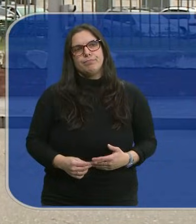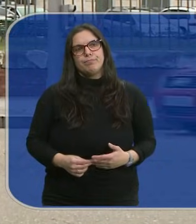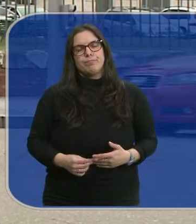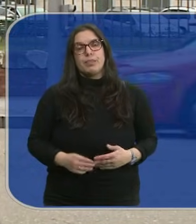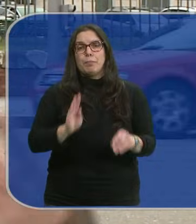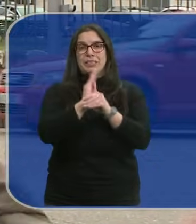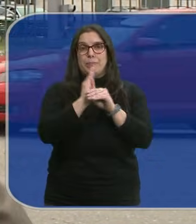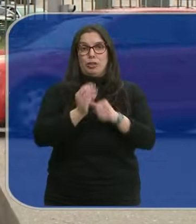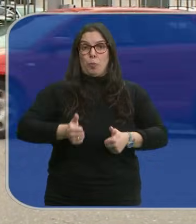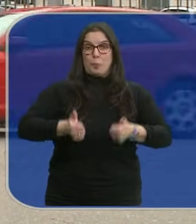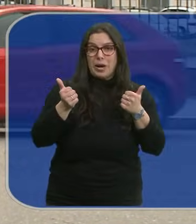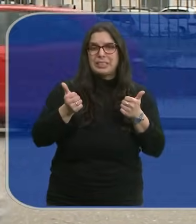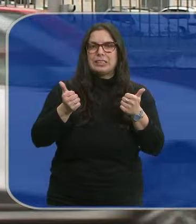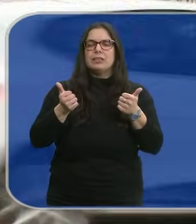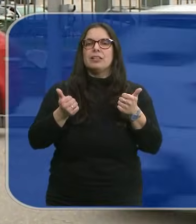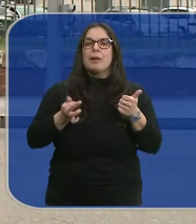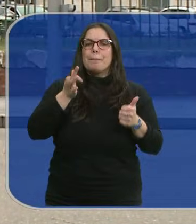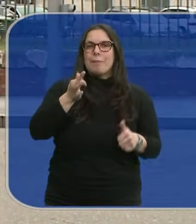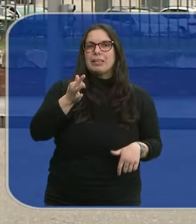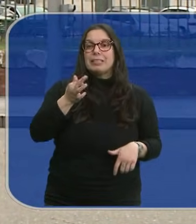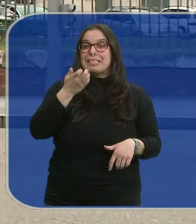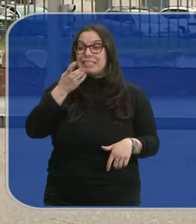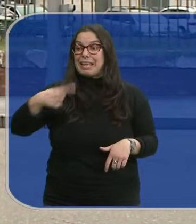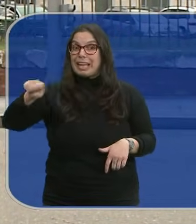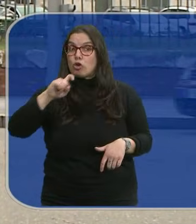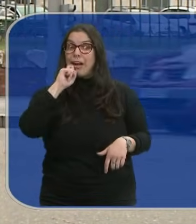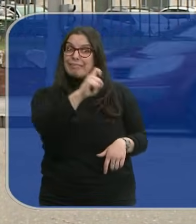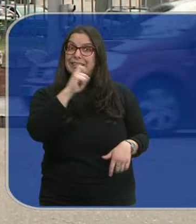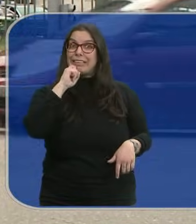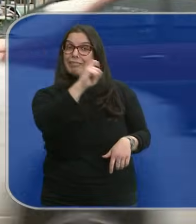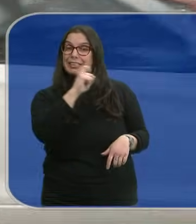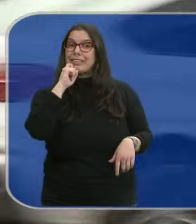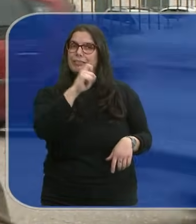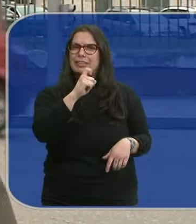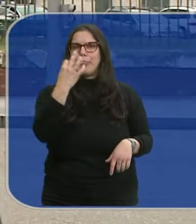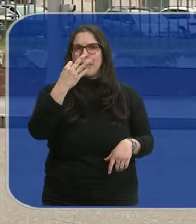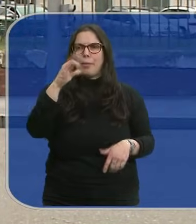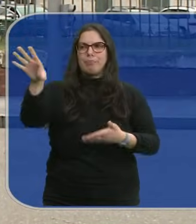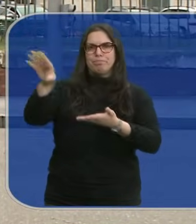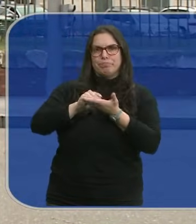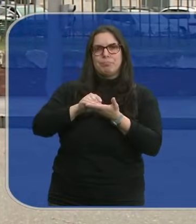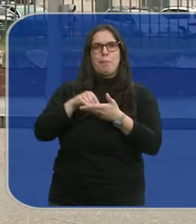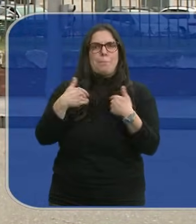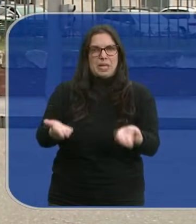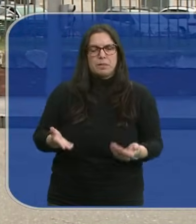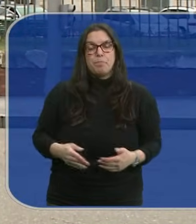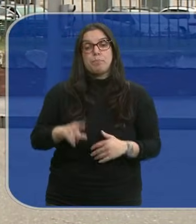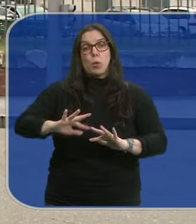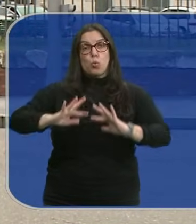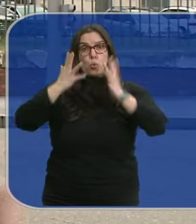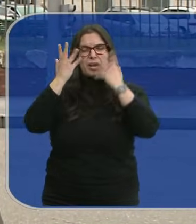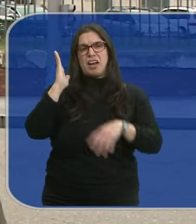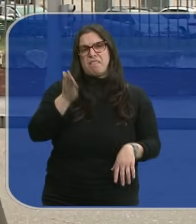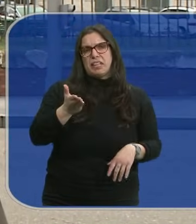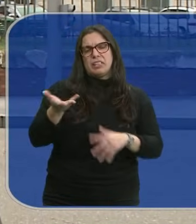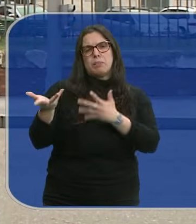Mayor mantenimiento y que se tenga más en cuenta esos reportes que ellos mismos envían desde esa primera línea de trabajo. Esta huelga afectará